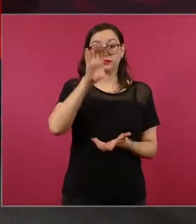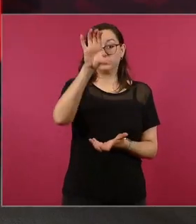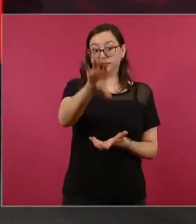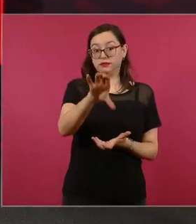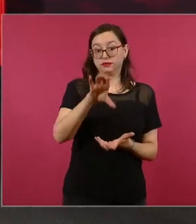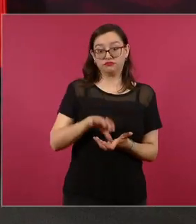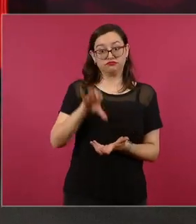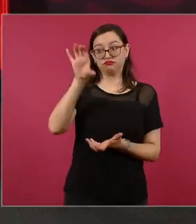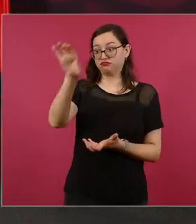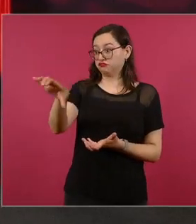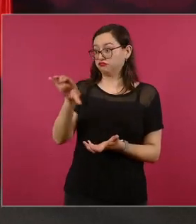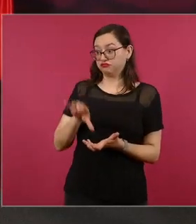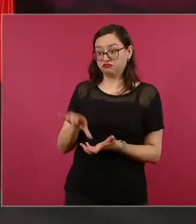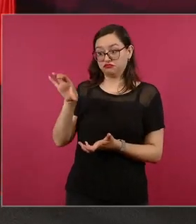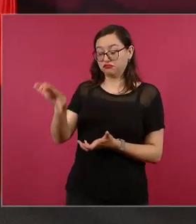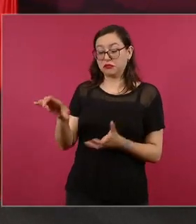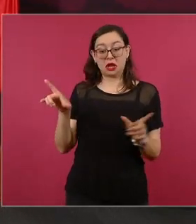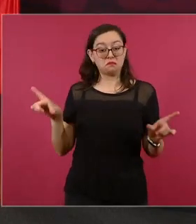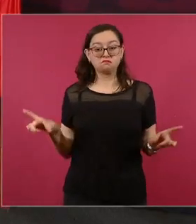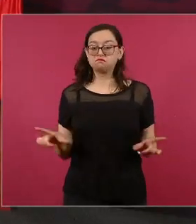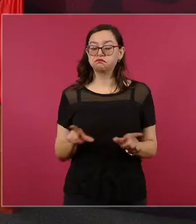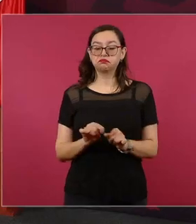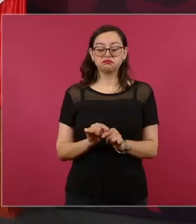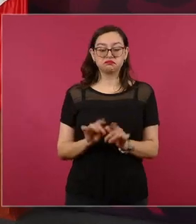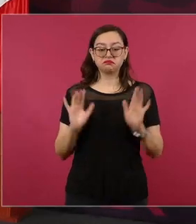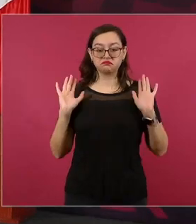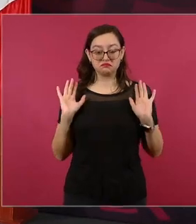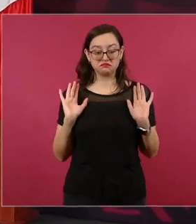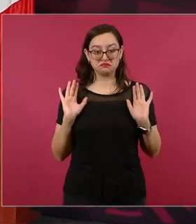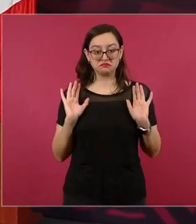los fondos a los estados.